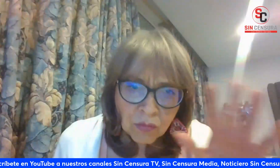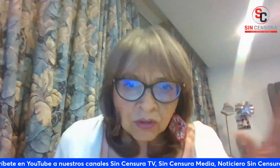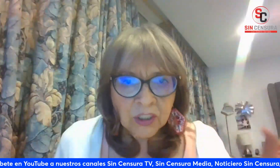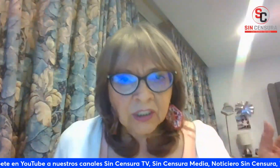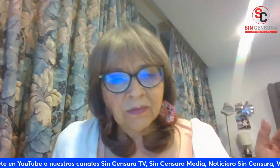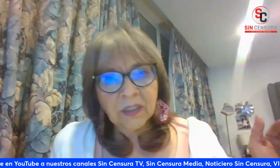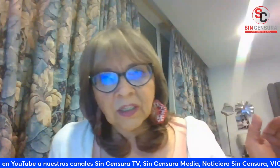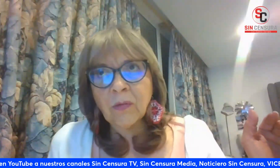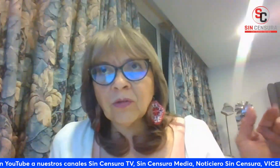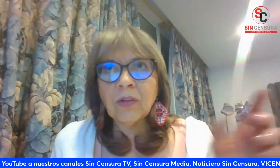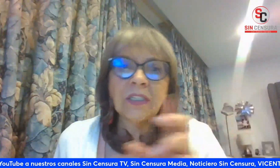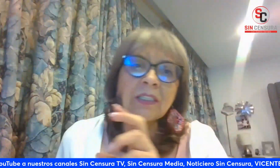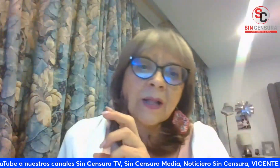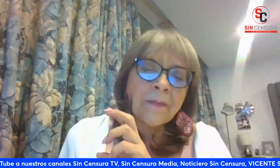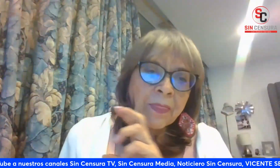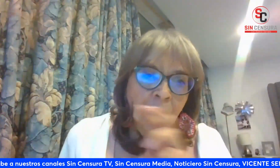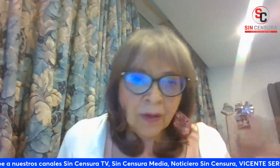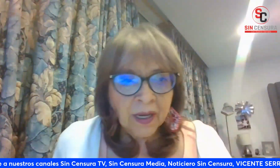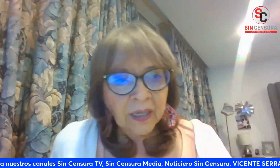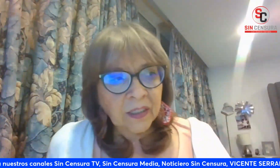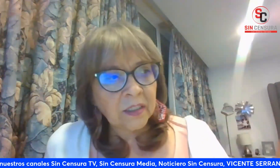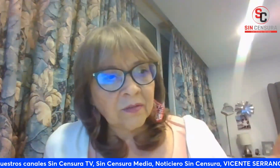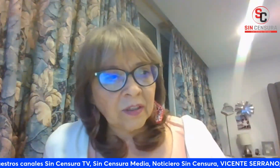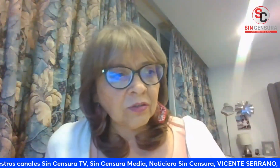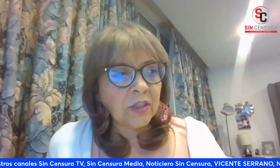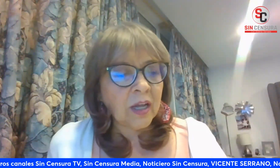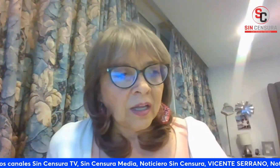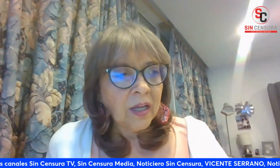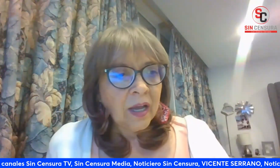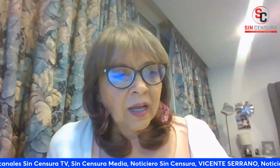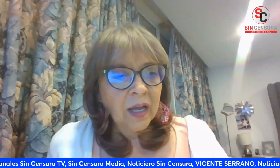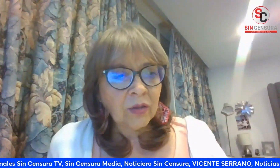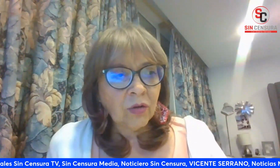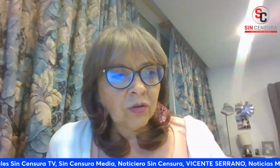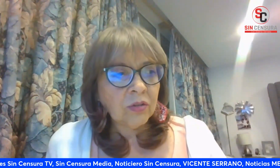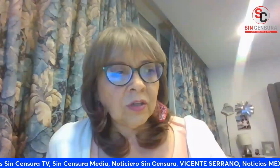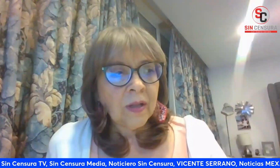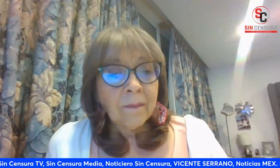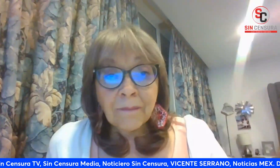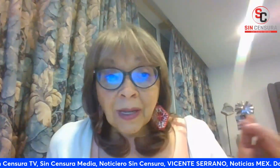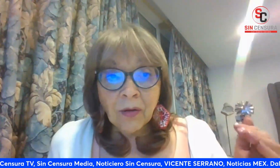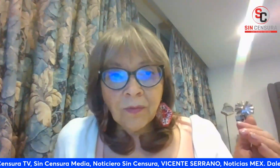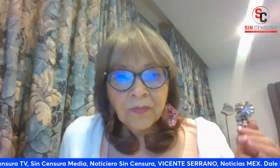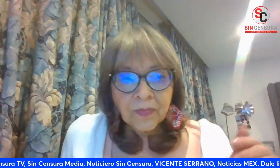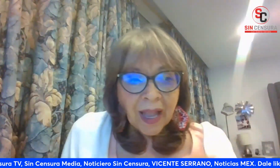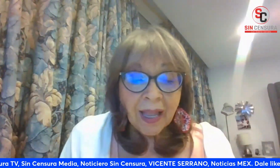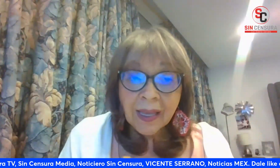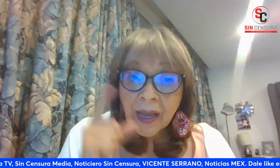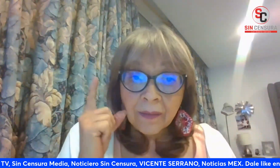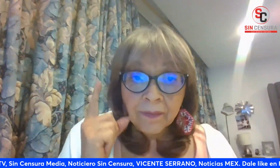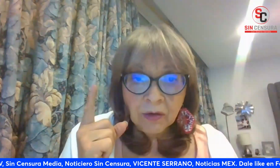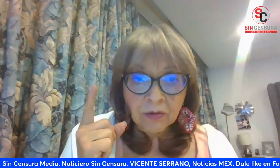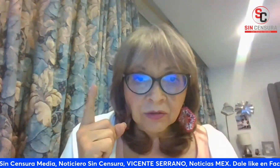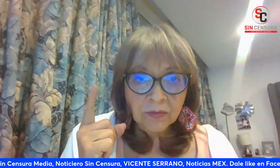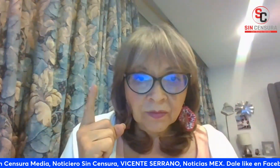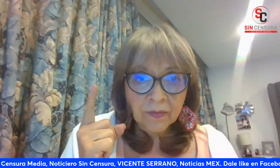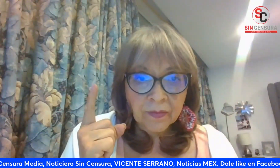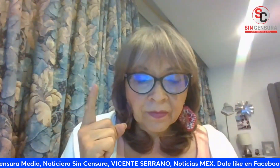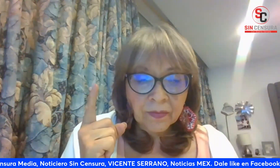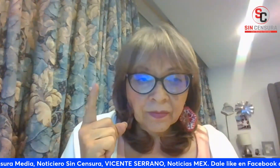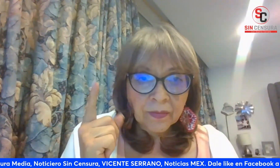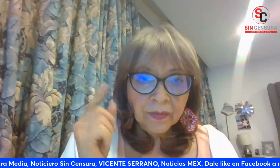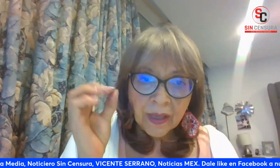buenas, muchísimas, y como tú dices, no va a dejar satisfechos a todos, pero hay